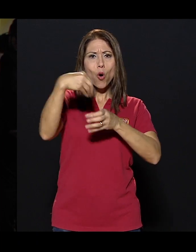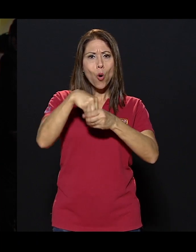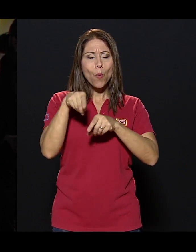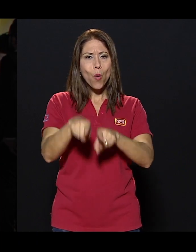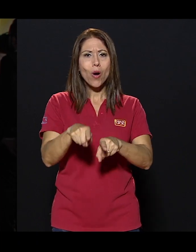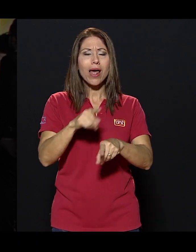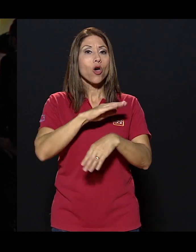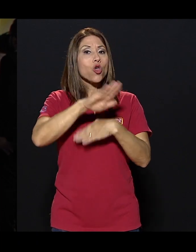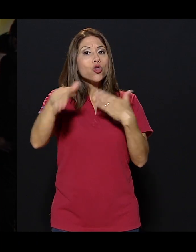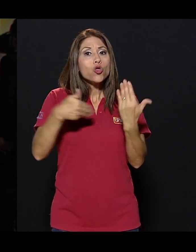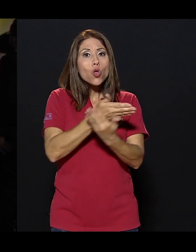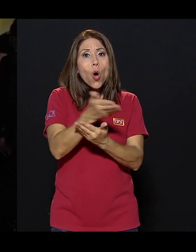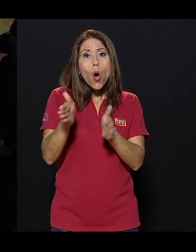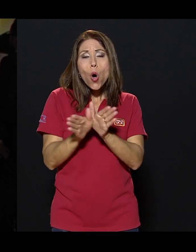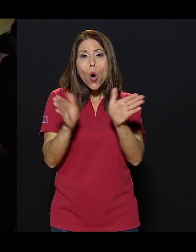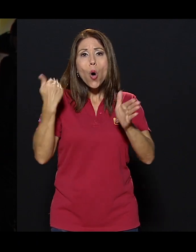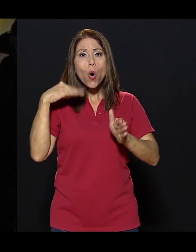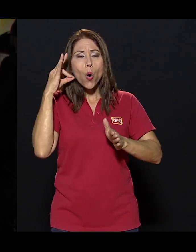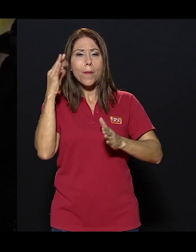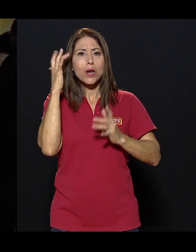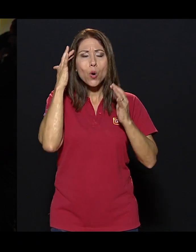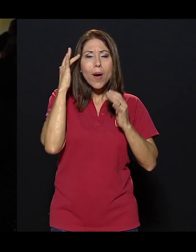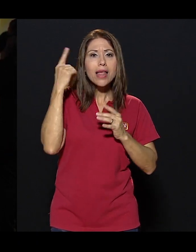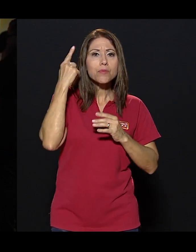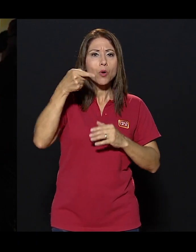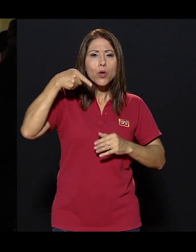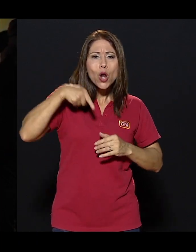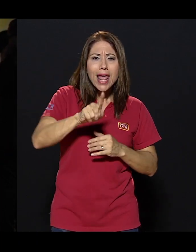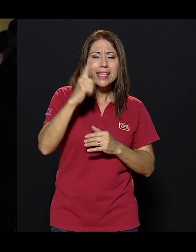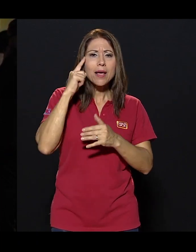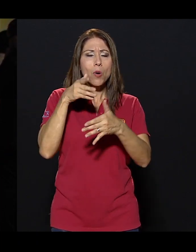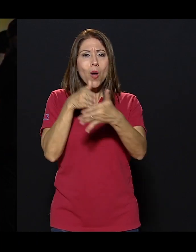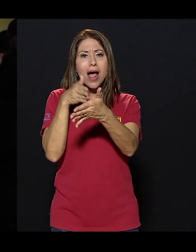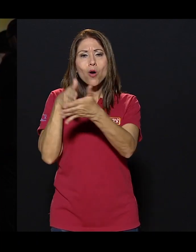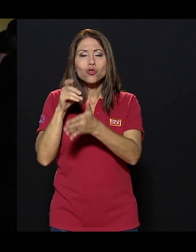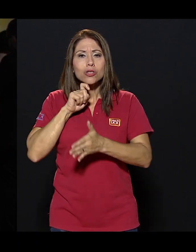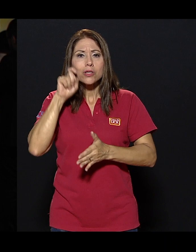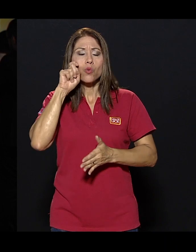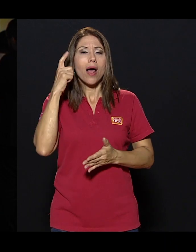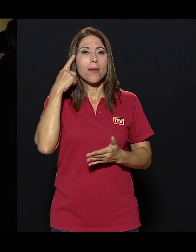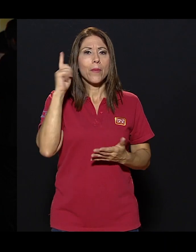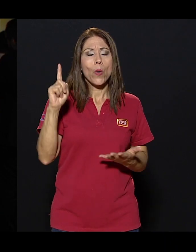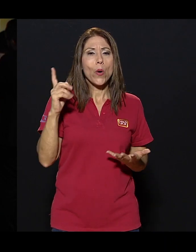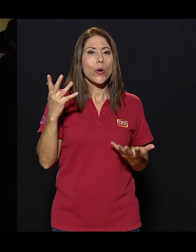incorporado. Todas estamos preocupadas por la violencia, por el acoso sexual,